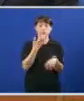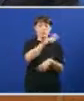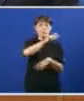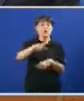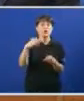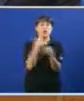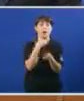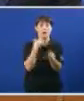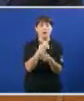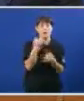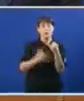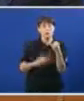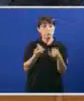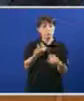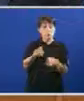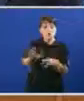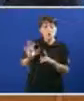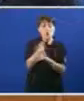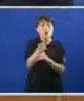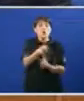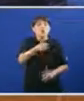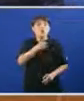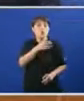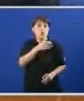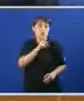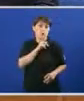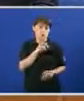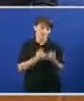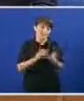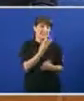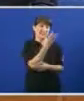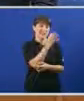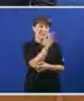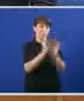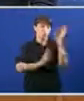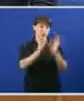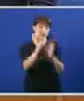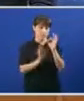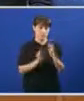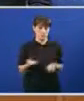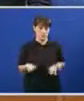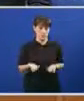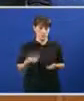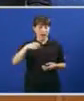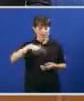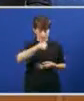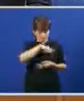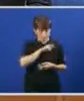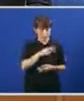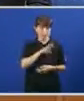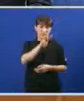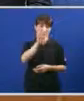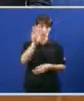non chegan a cobrar o salario mínimo interprofesional, o 30%. En España, o